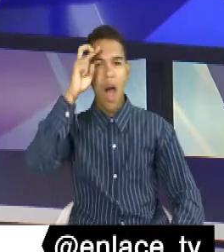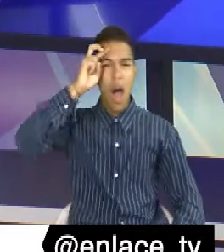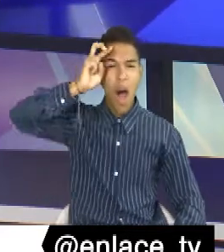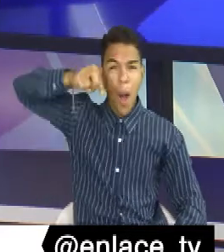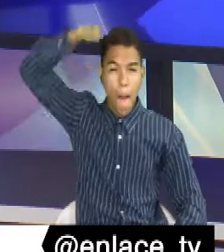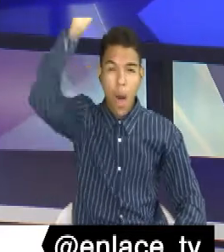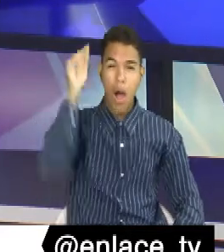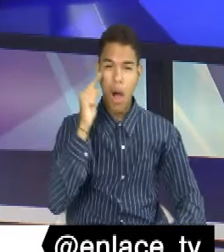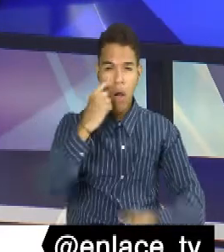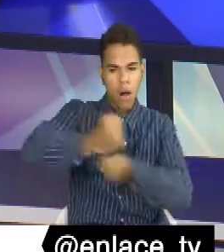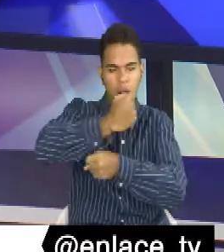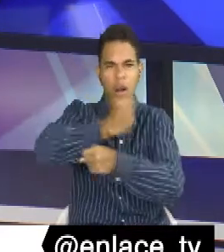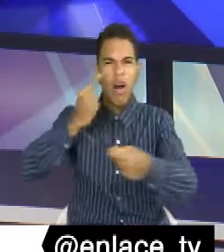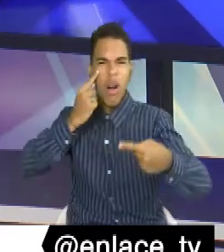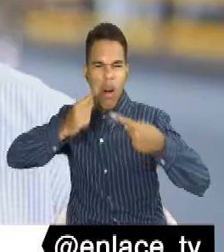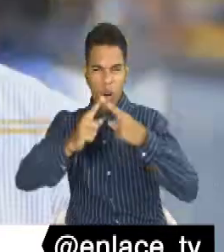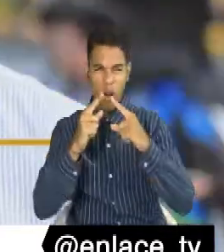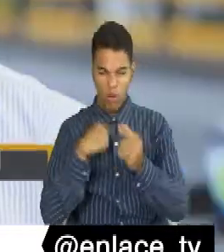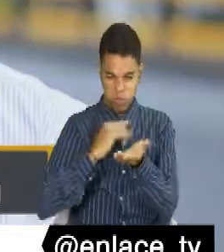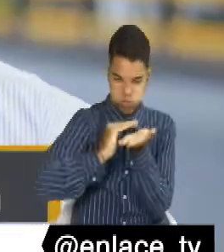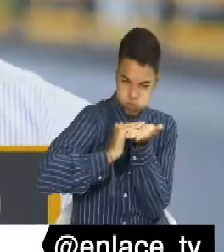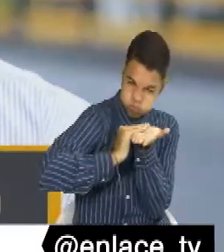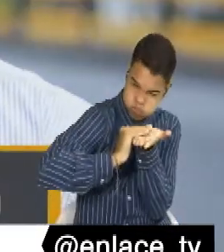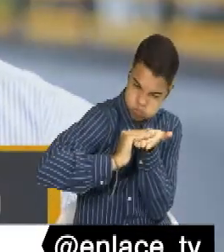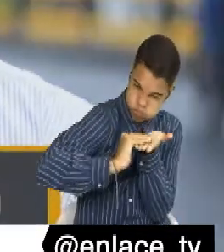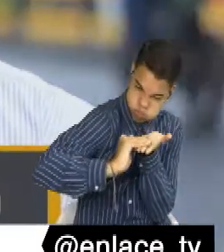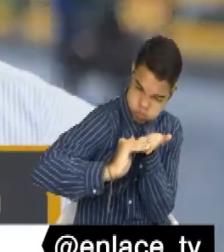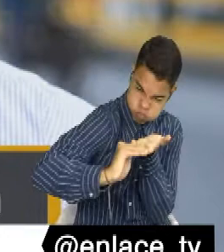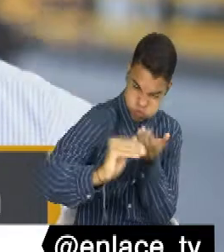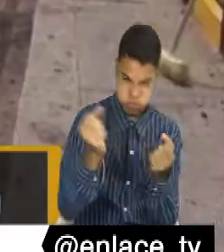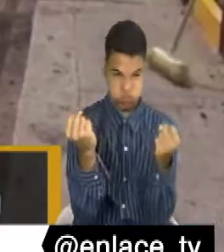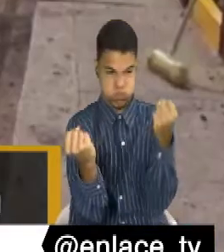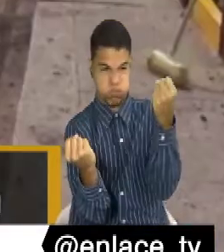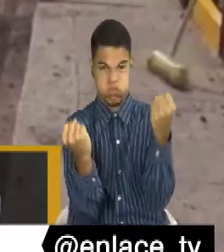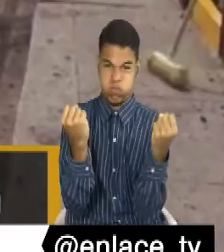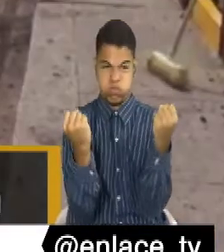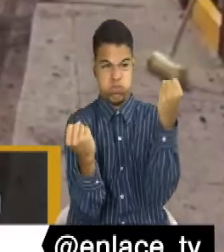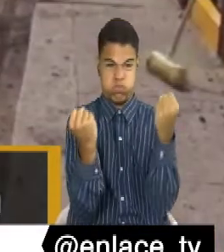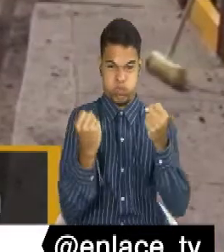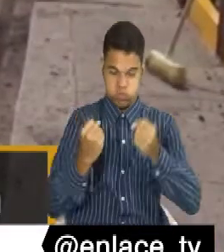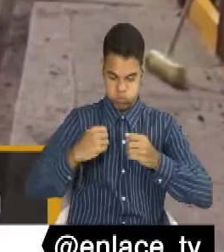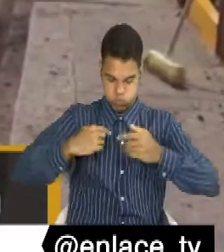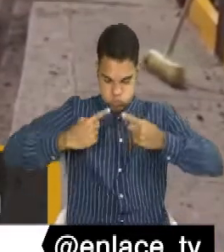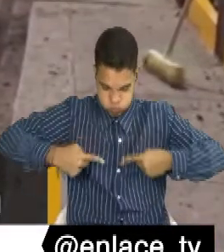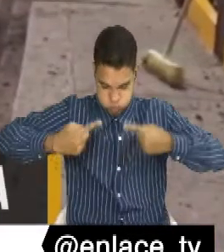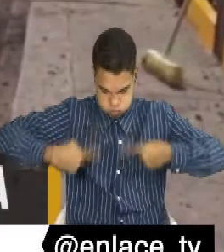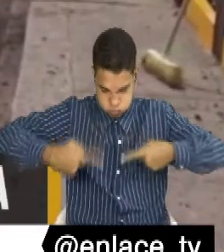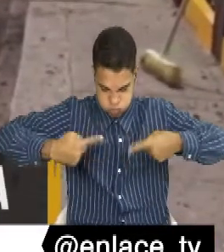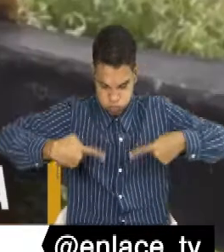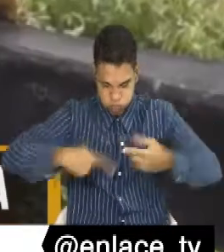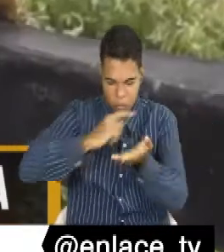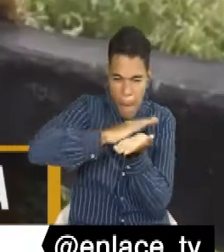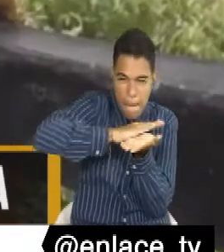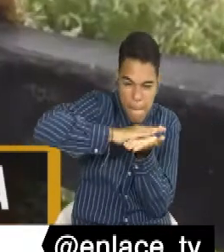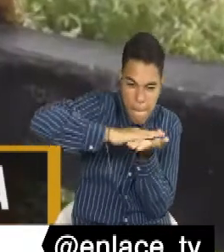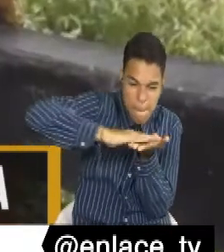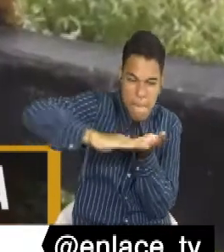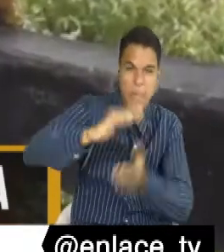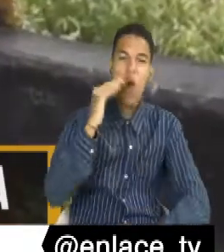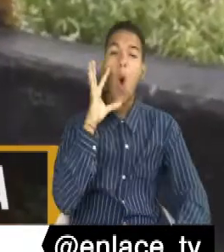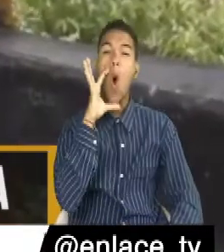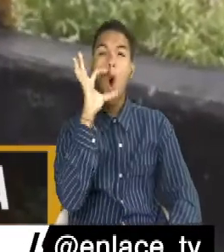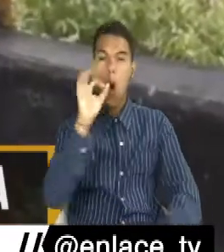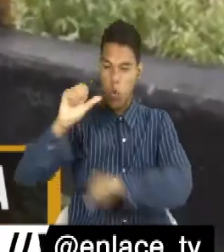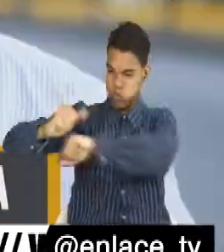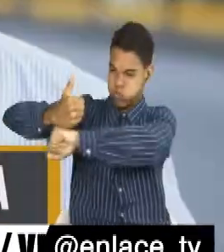óptimas condiciones. Fernando Andrade, director de la Oficina de Autopavimentación, fue el responsable de dirigir estos trabajos de recuperación